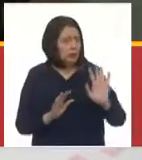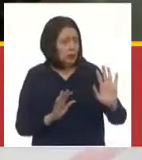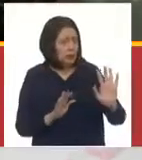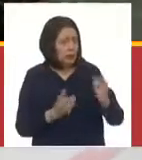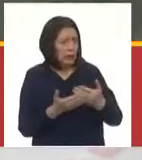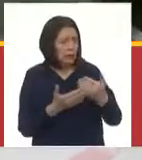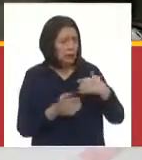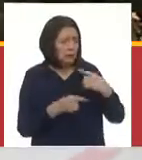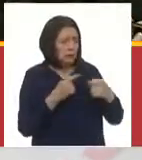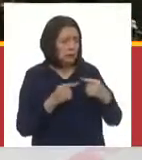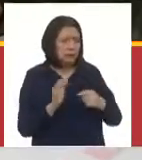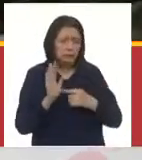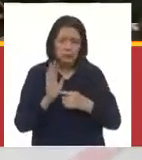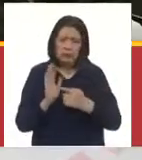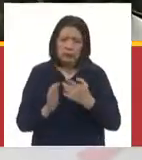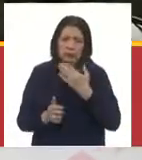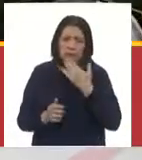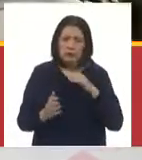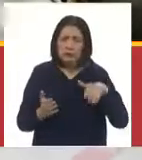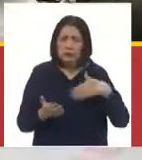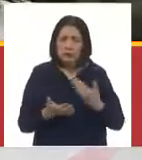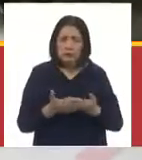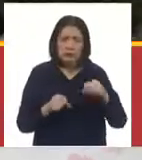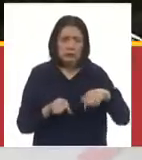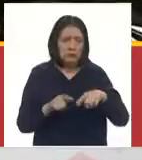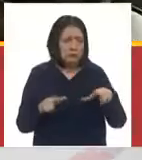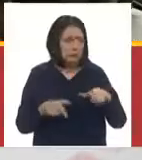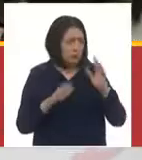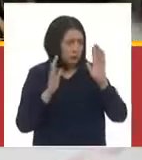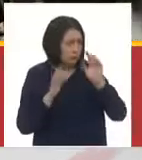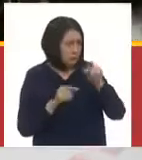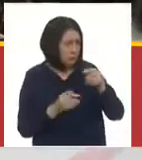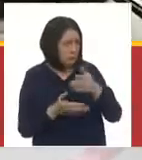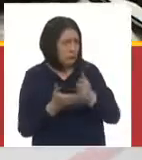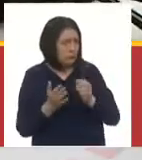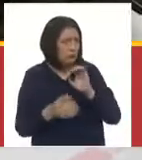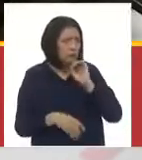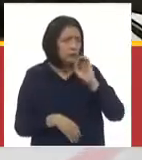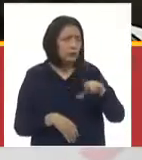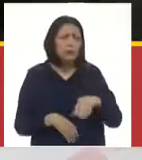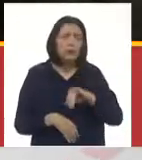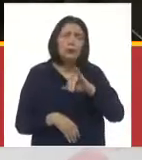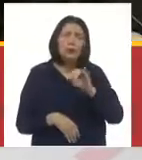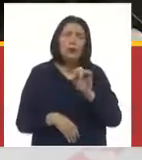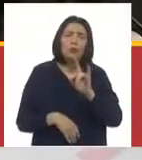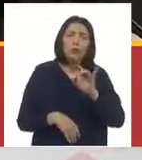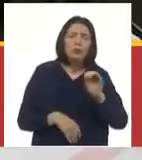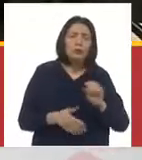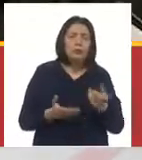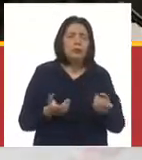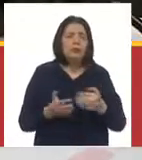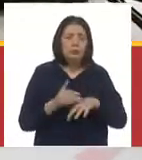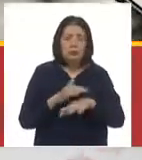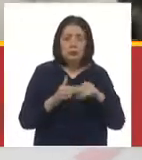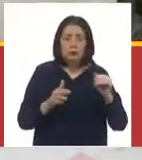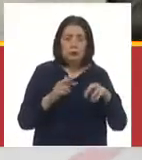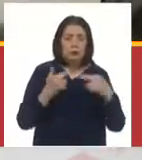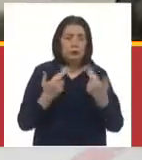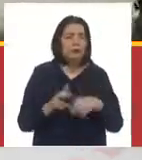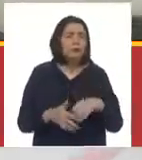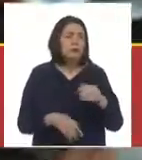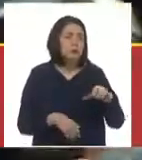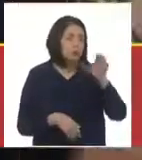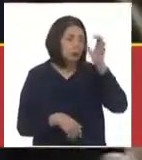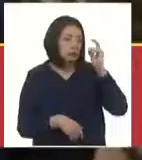contando y también mostrarte quién ha llegado hasta este lugar, escuchemos parte de lo que dijo Julio Guzmán a su salida de su reunión con Pedro Castillo. Correcto.